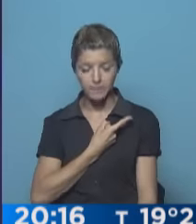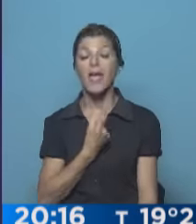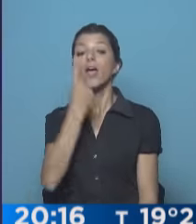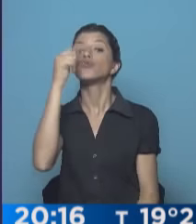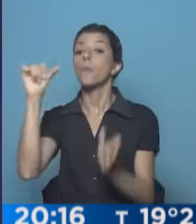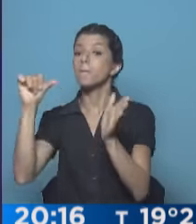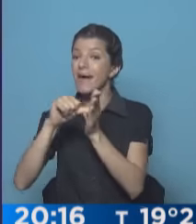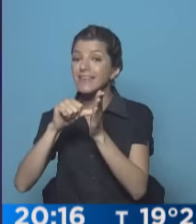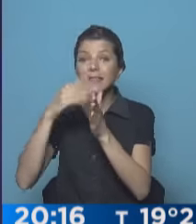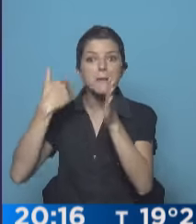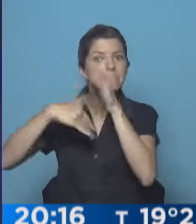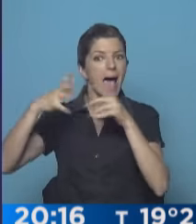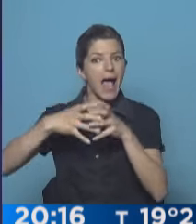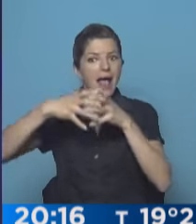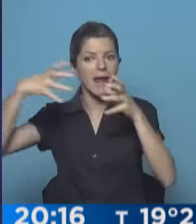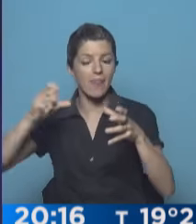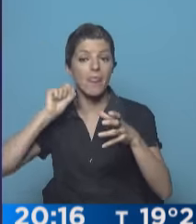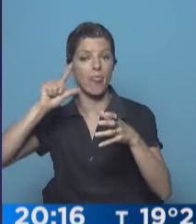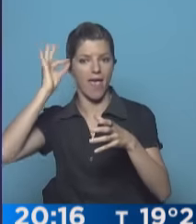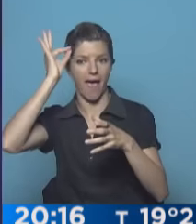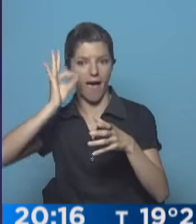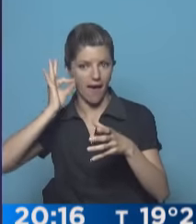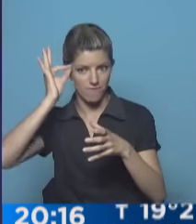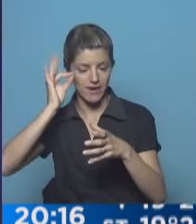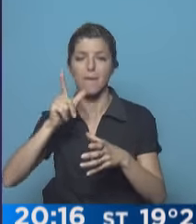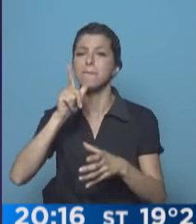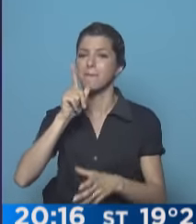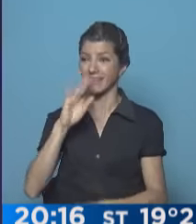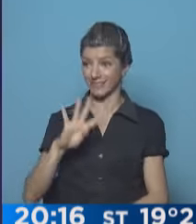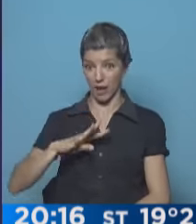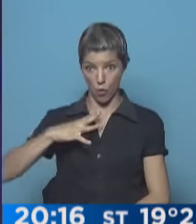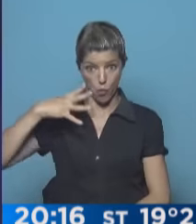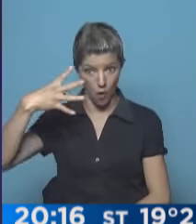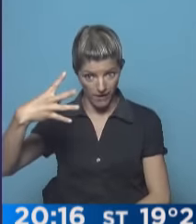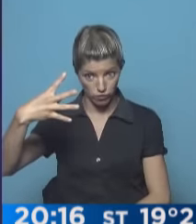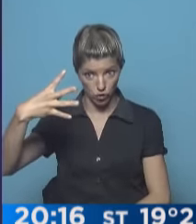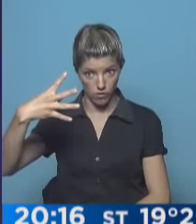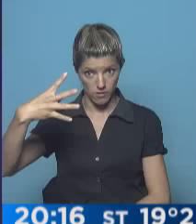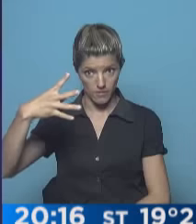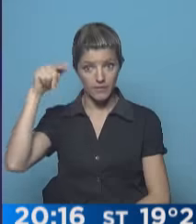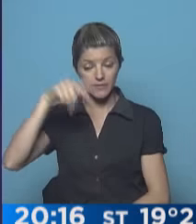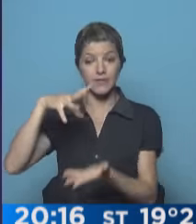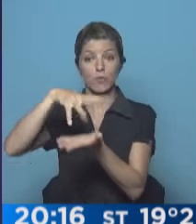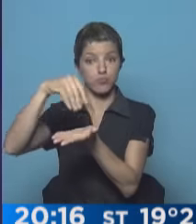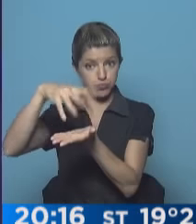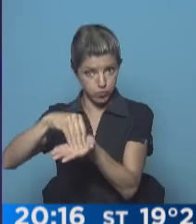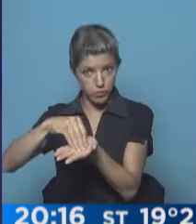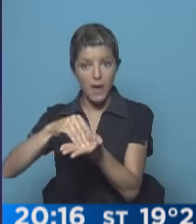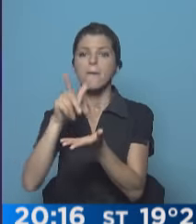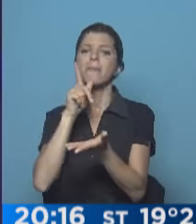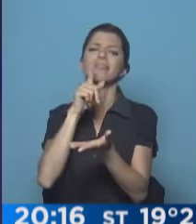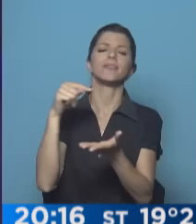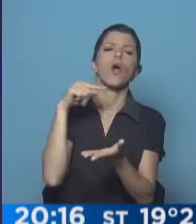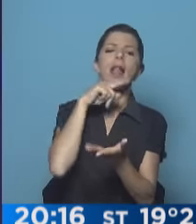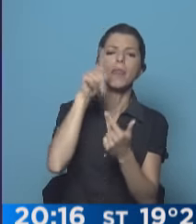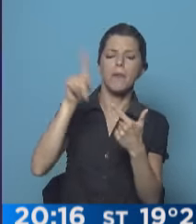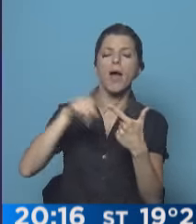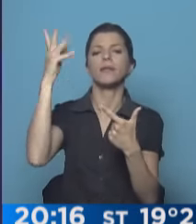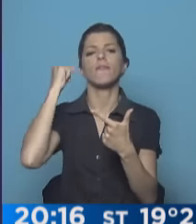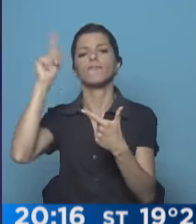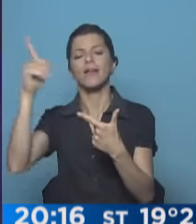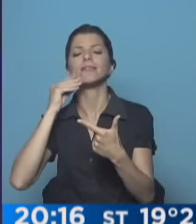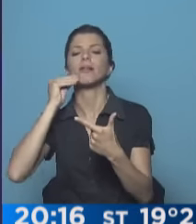países más grandes del África. Creo que es el cuarto país en territorio, un territorio similar a Alemania, Francia, el